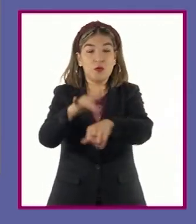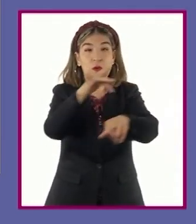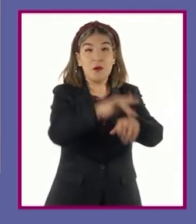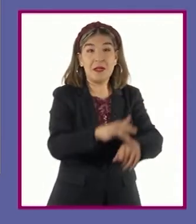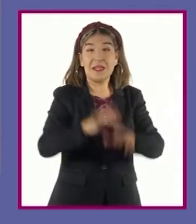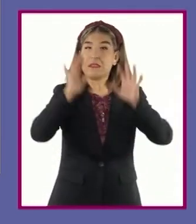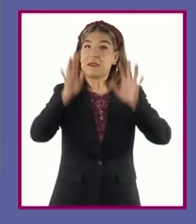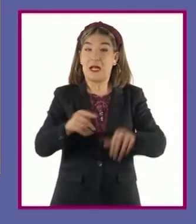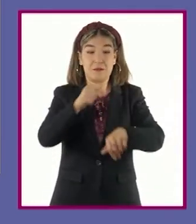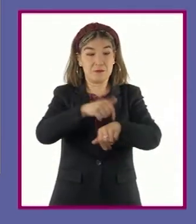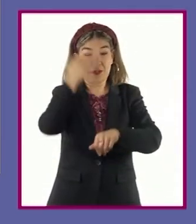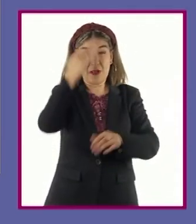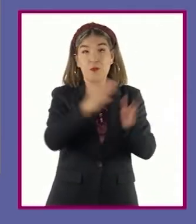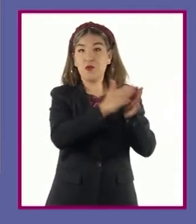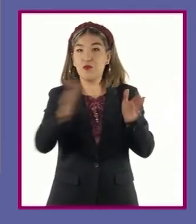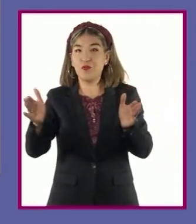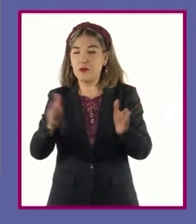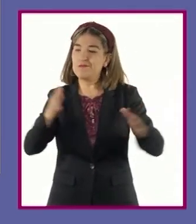final.